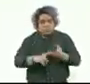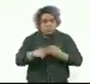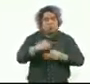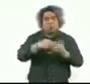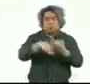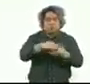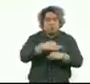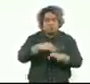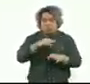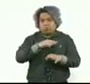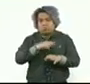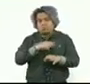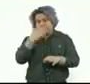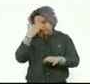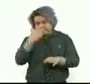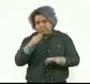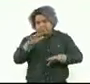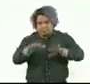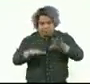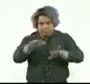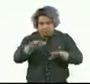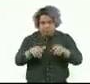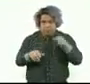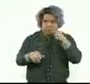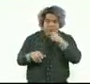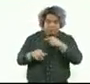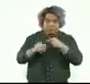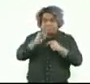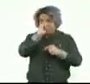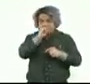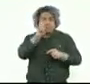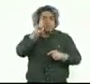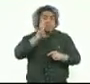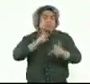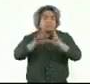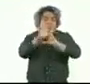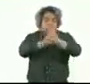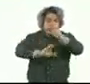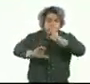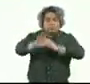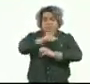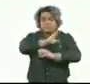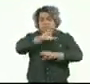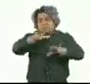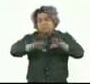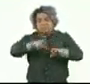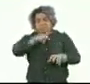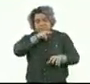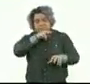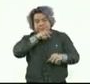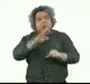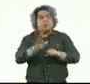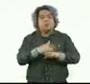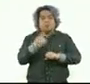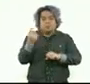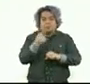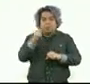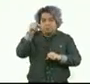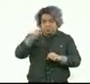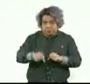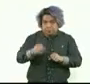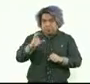preocupación o otra preocupación de las que tiene la jefa de gobierno ha sido que la Ciudad de México cuente con el